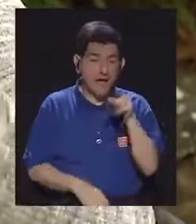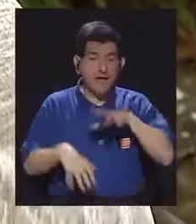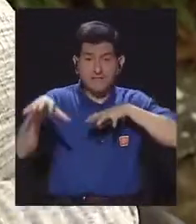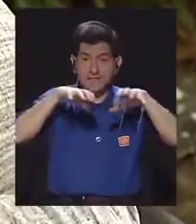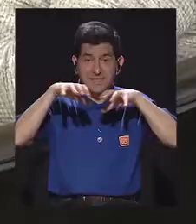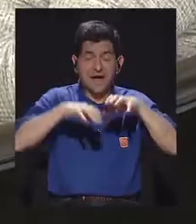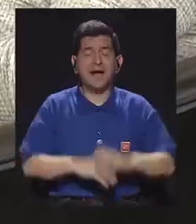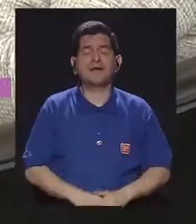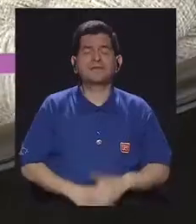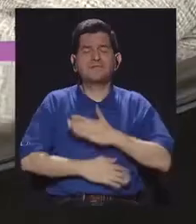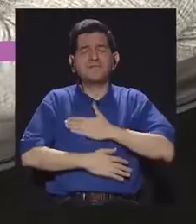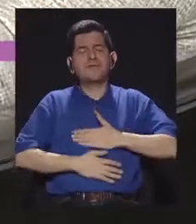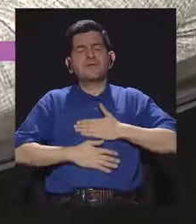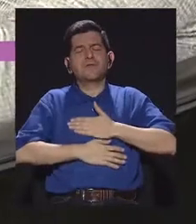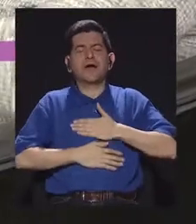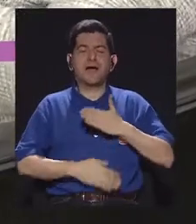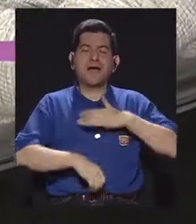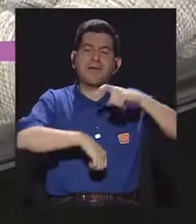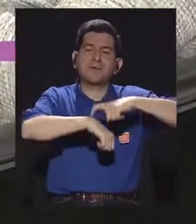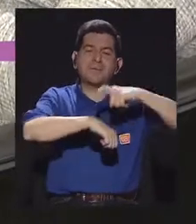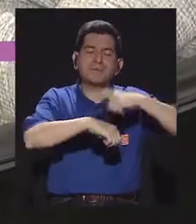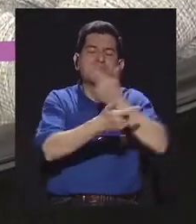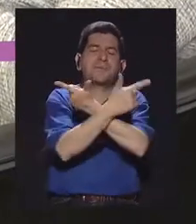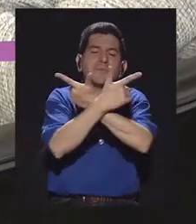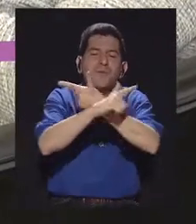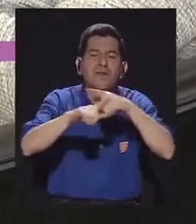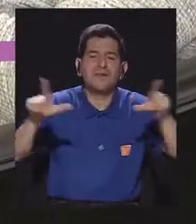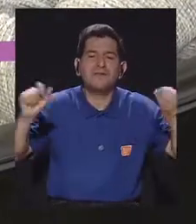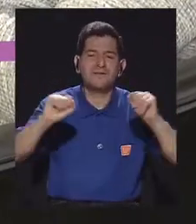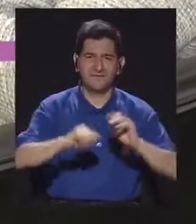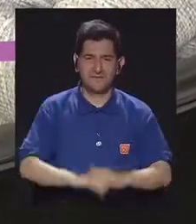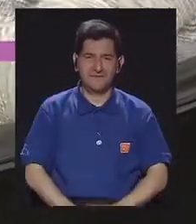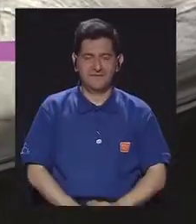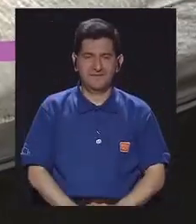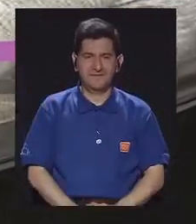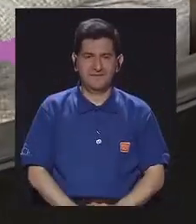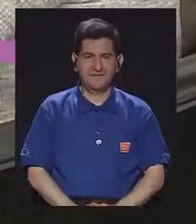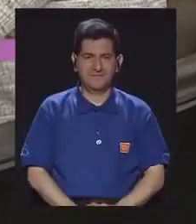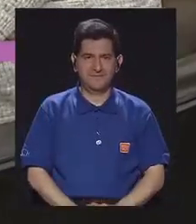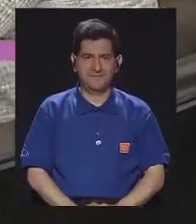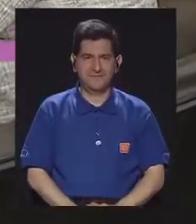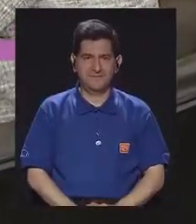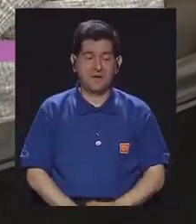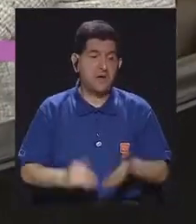es recreación. Todo lo que se hace en mi tiempo libre, que se hace